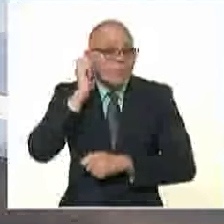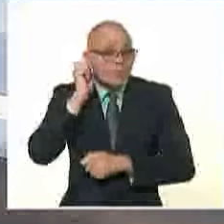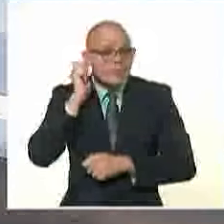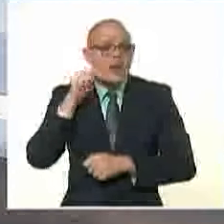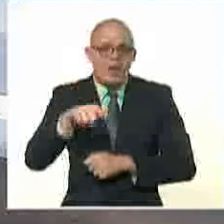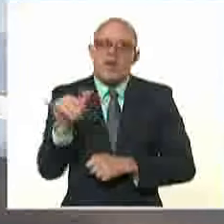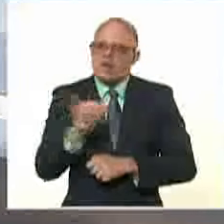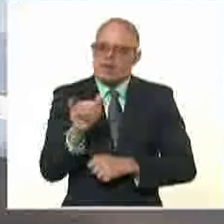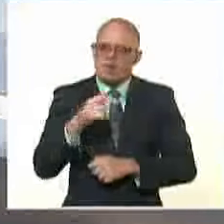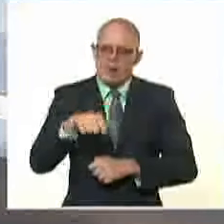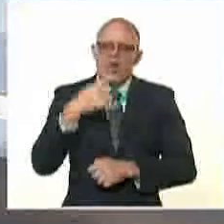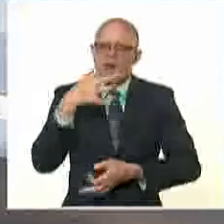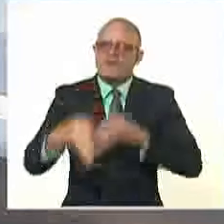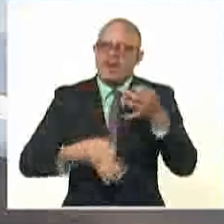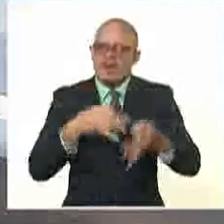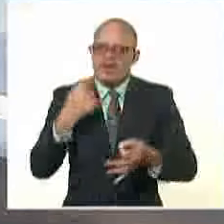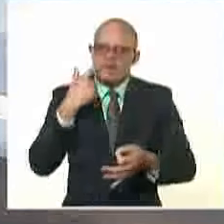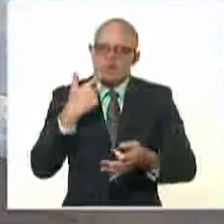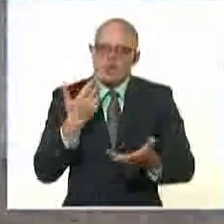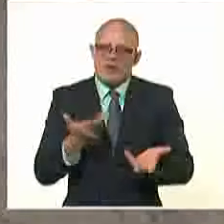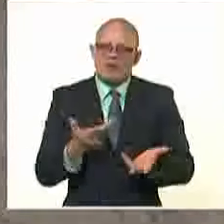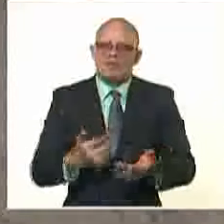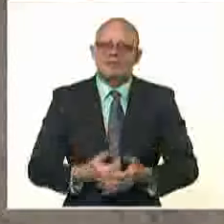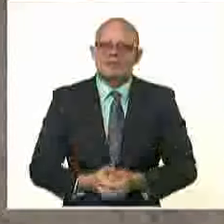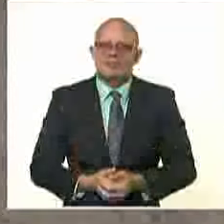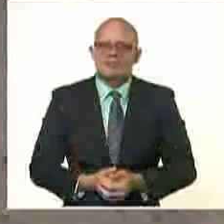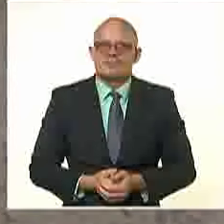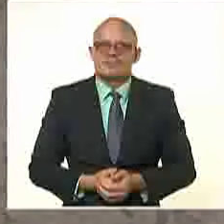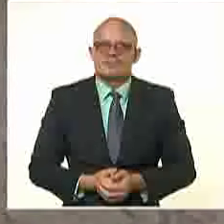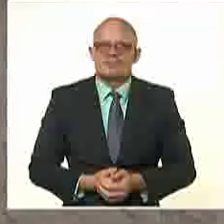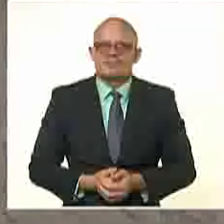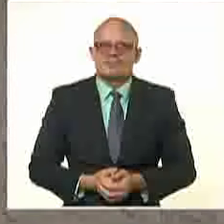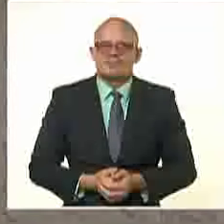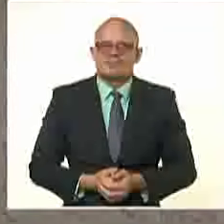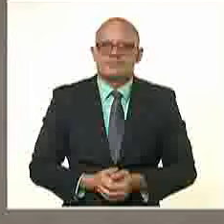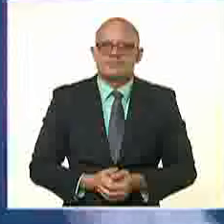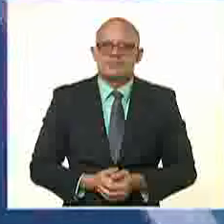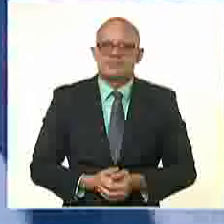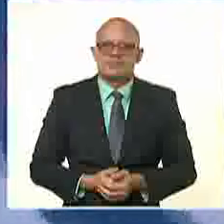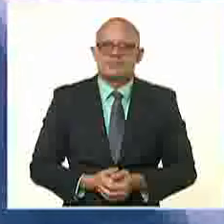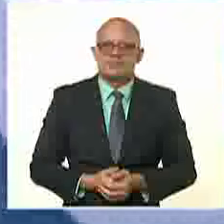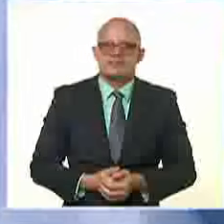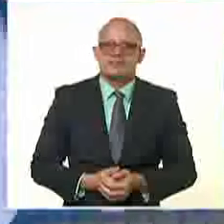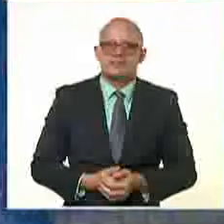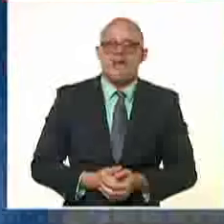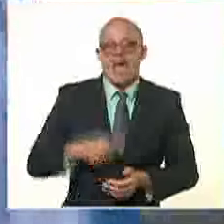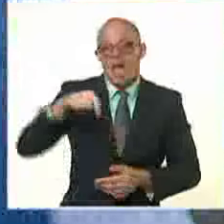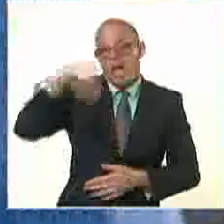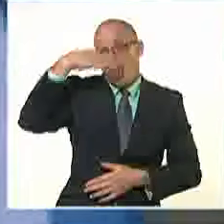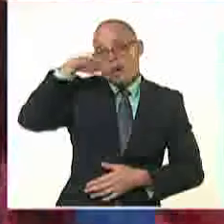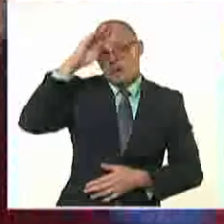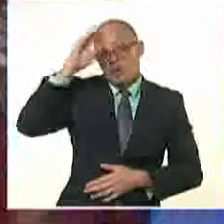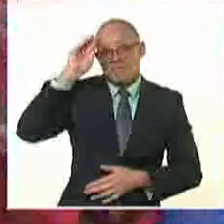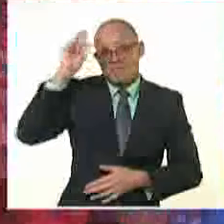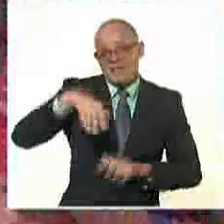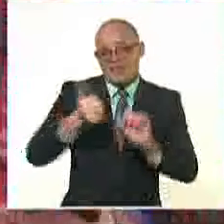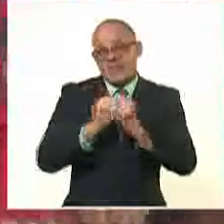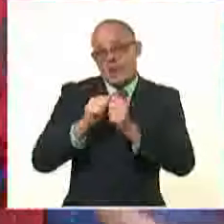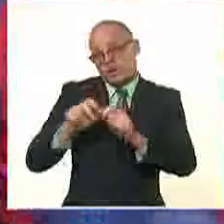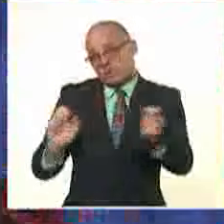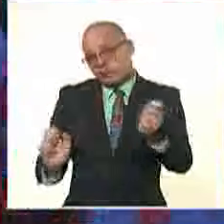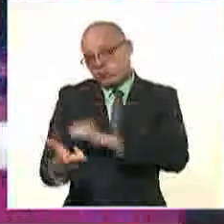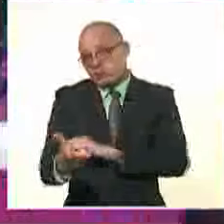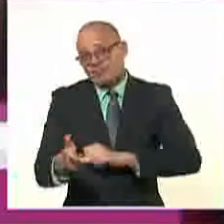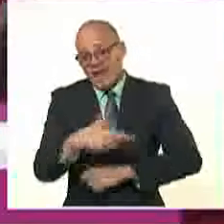detalles con el colega en Barek Miguel, Elba Valdés. El equipo nacional femenino de softball intervendrá entre los días 16